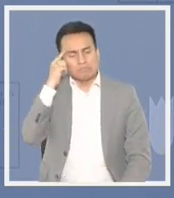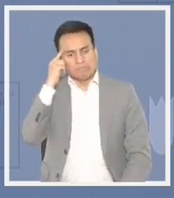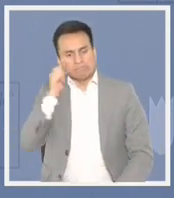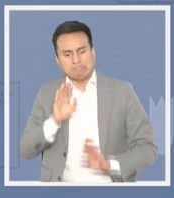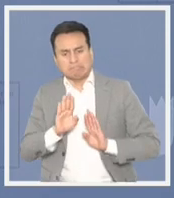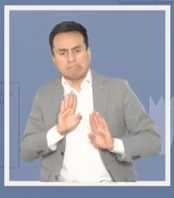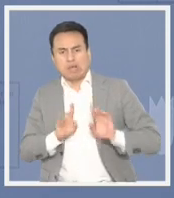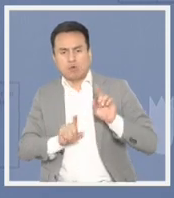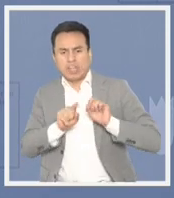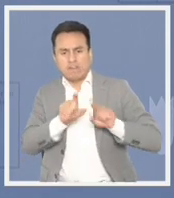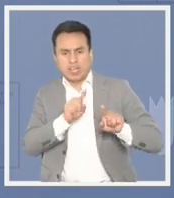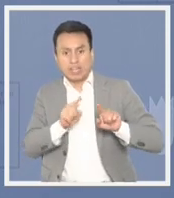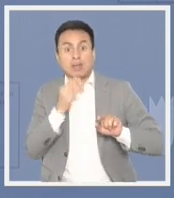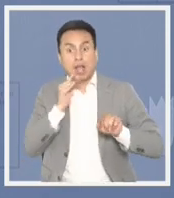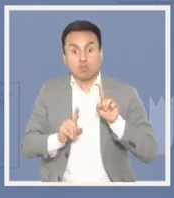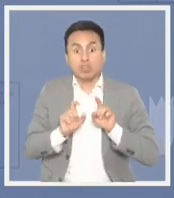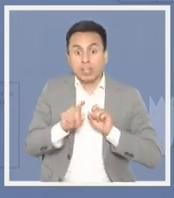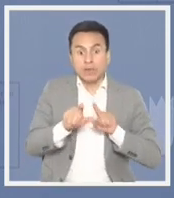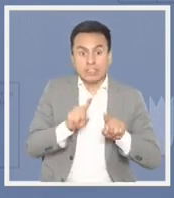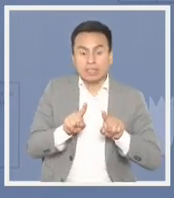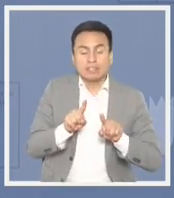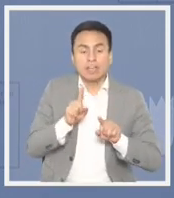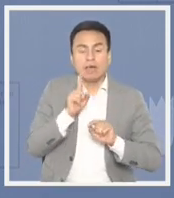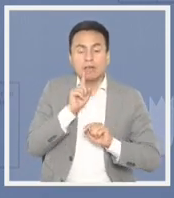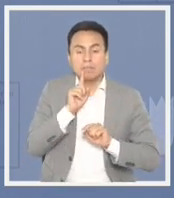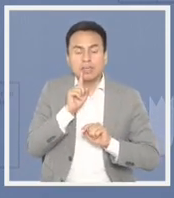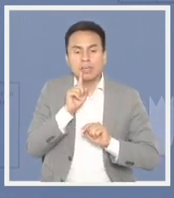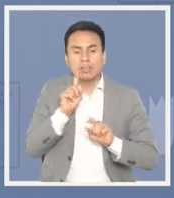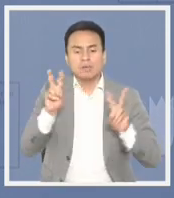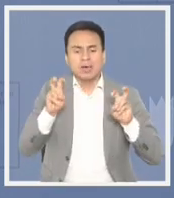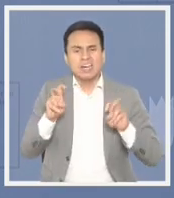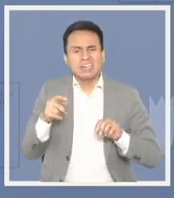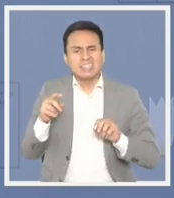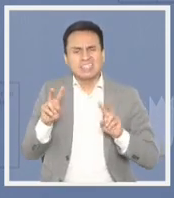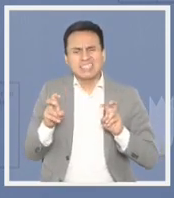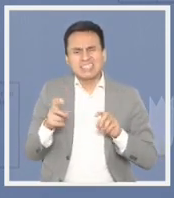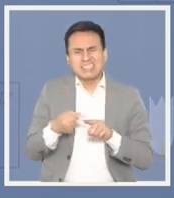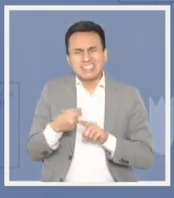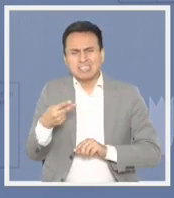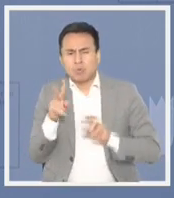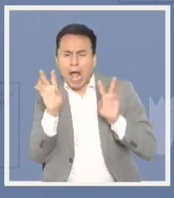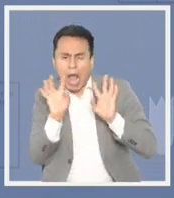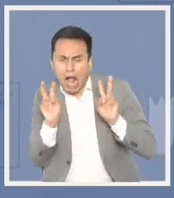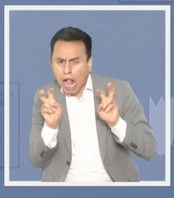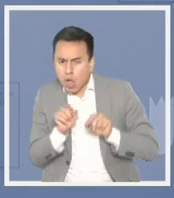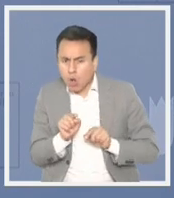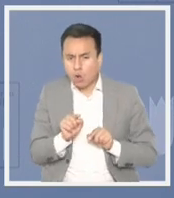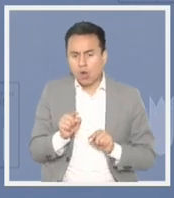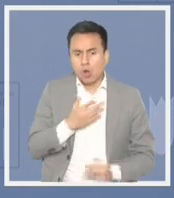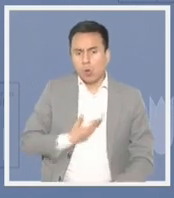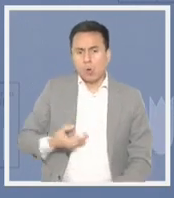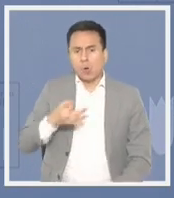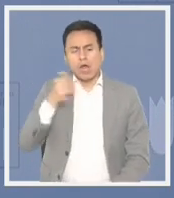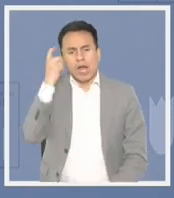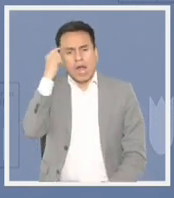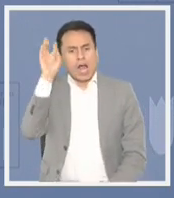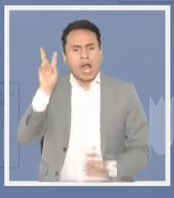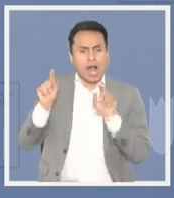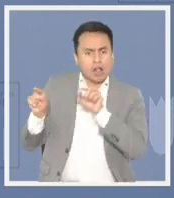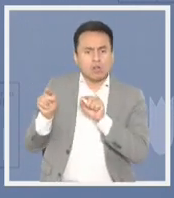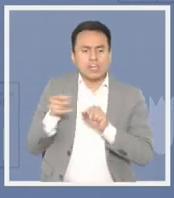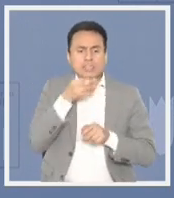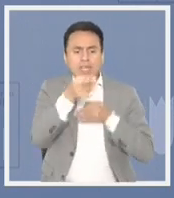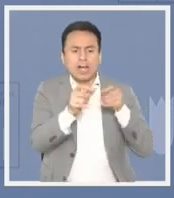habían por las defensas que le hizo en casos de connotación sexual. ¿Dónde quedan esas aprehensiones de la moneda hoy día y qué se le puede decir